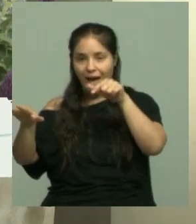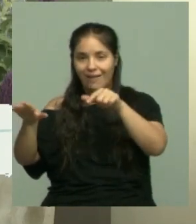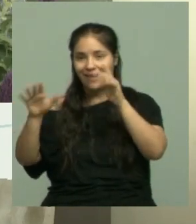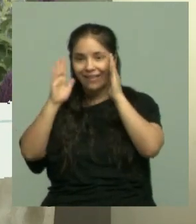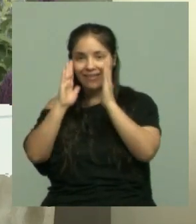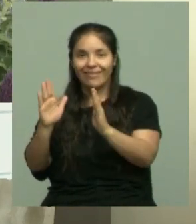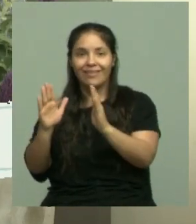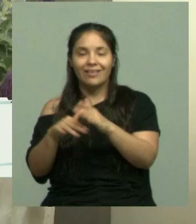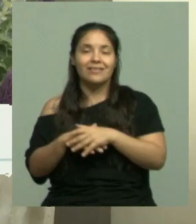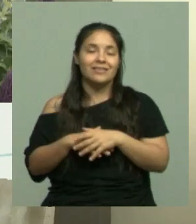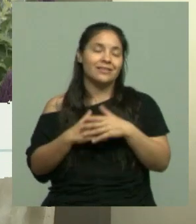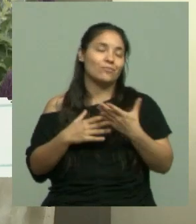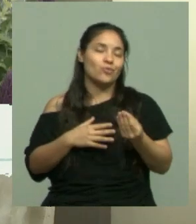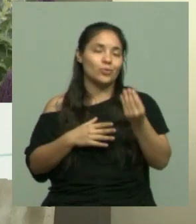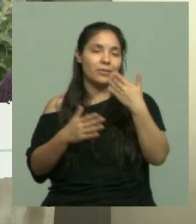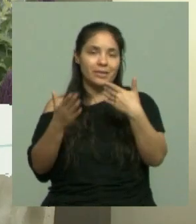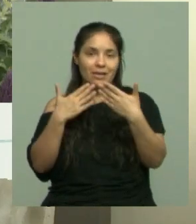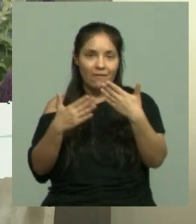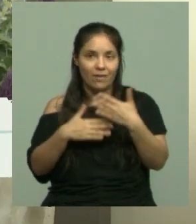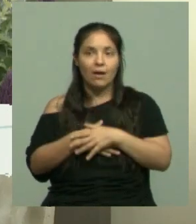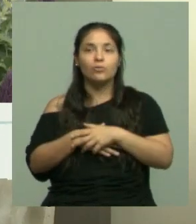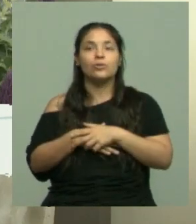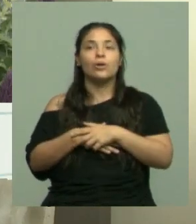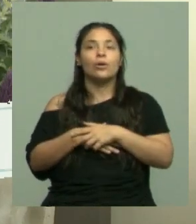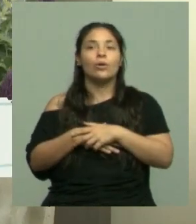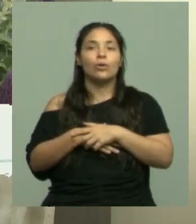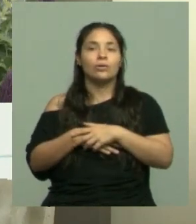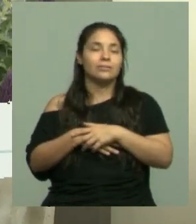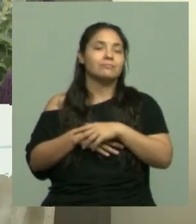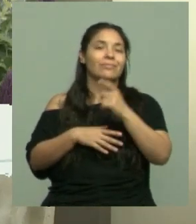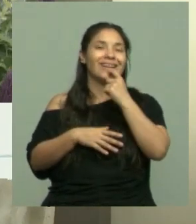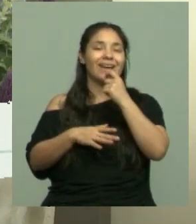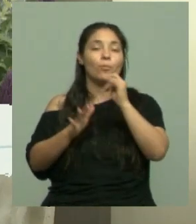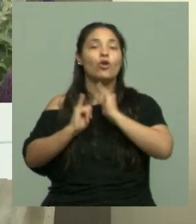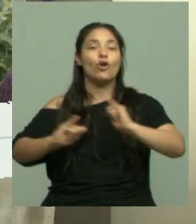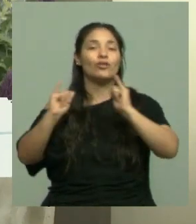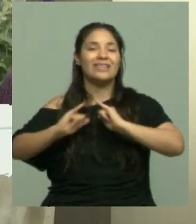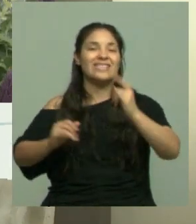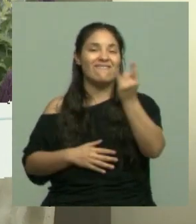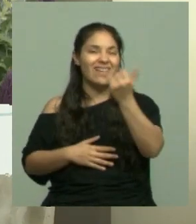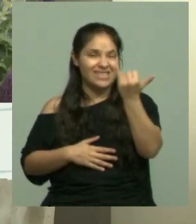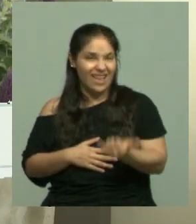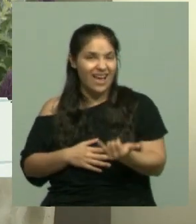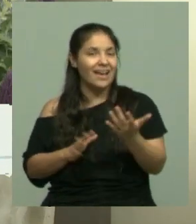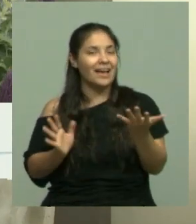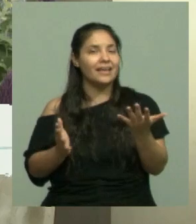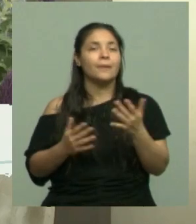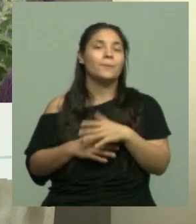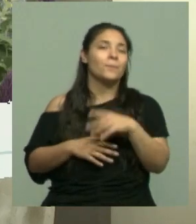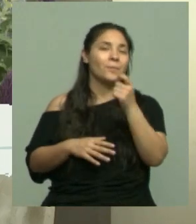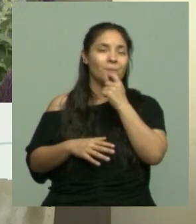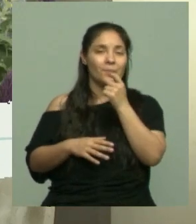incluso, bueno, hemos hablado más de una oportunidad de la influencia de las noticias falsas, ¿no? Pero entienden que por ahí la información